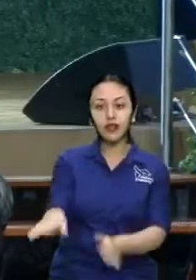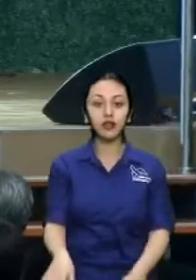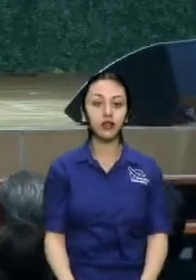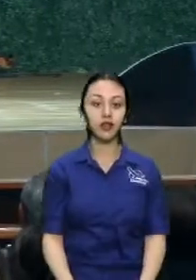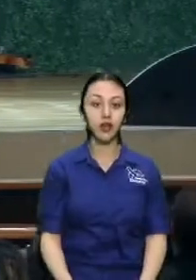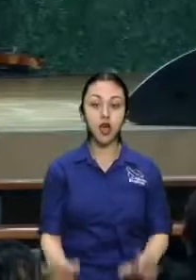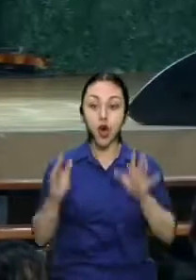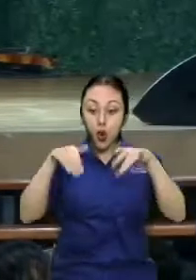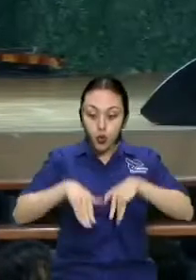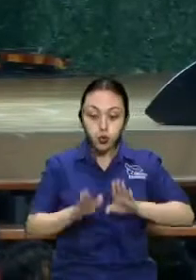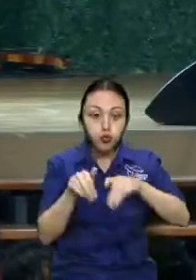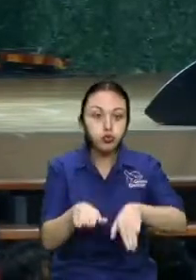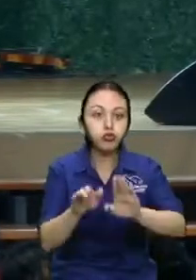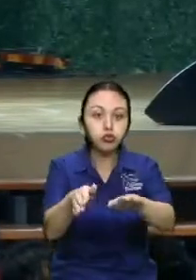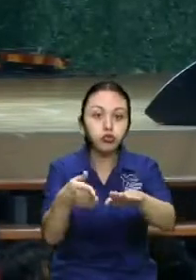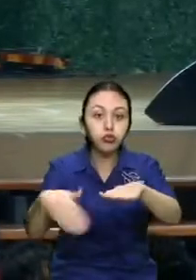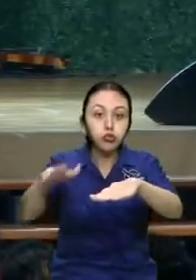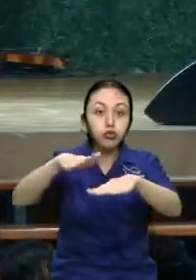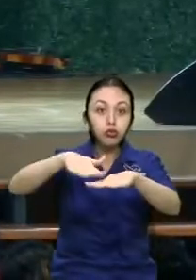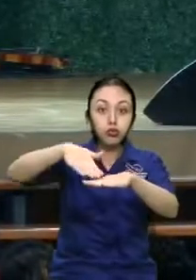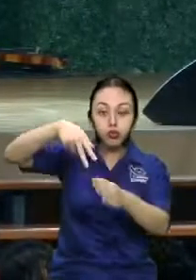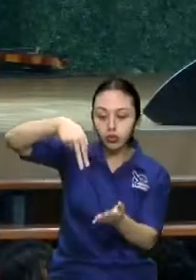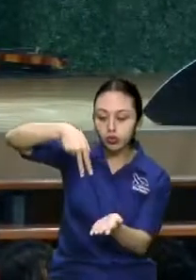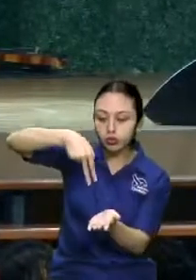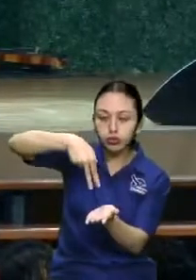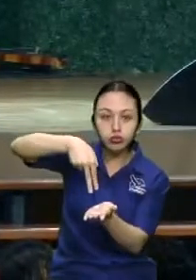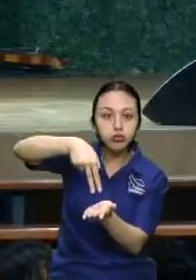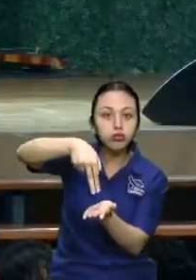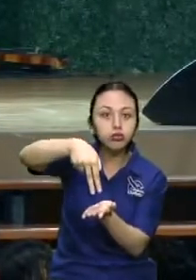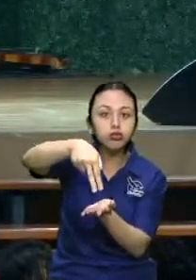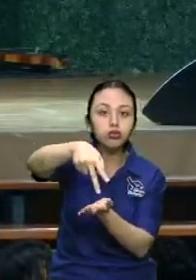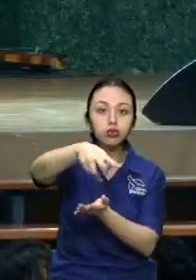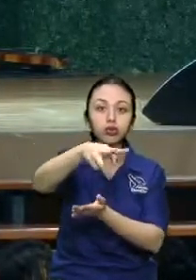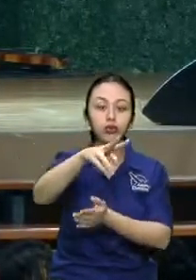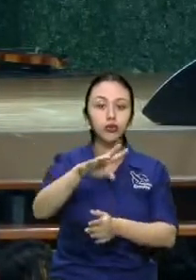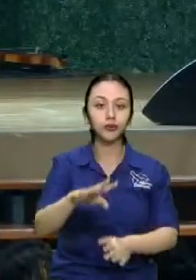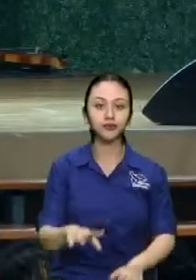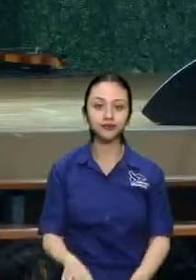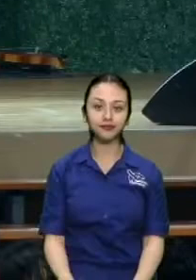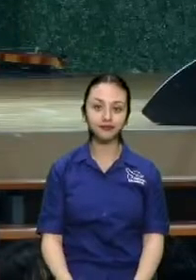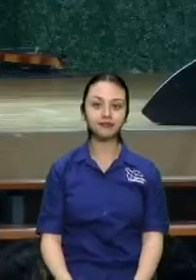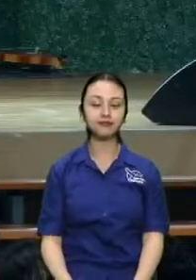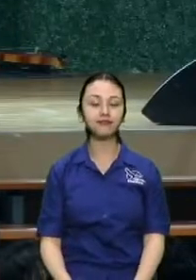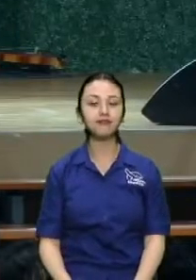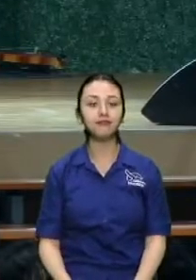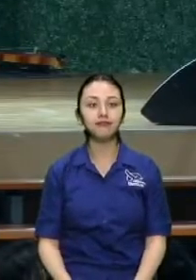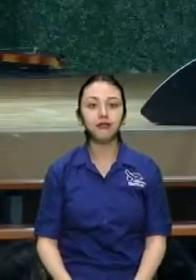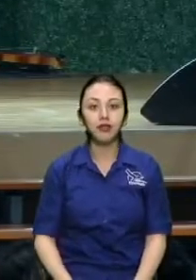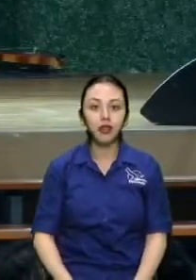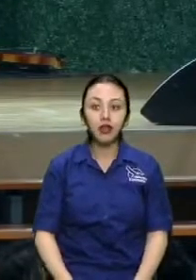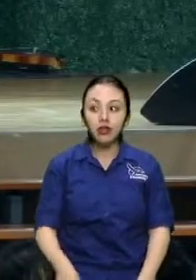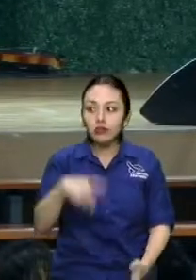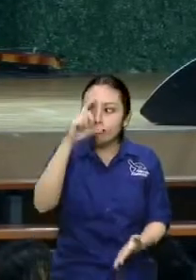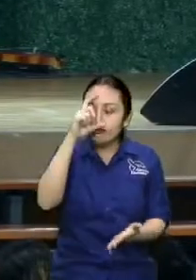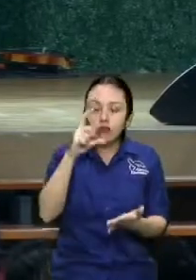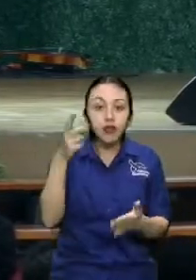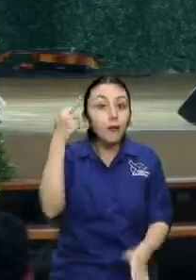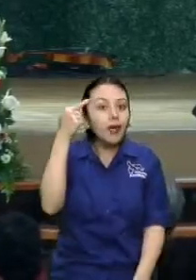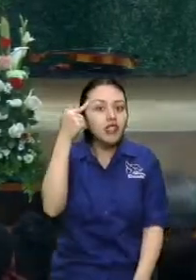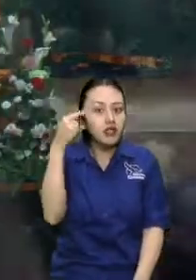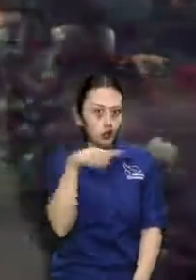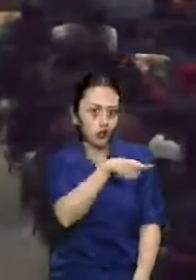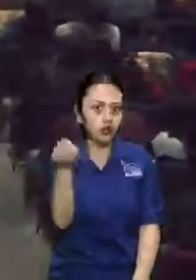Caminaba sobre las aguas, hermano. Yo creí que se les había olvidado esa cosa, porque eso sí está serio.